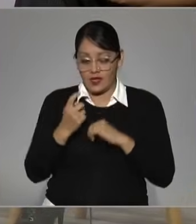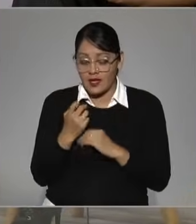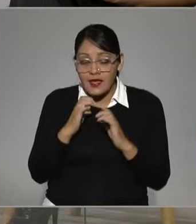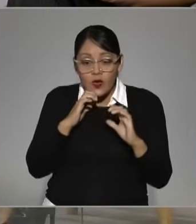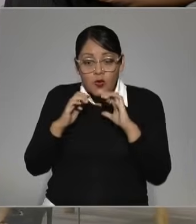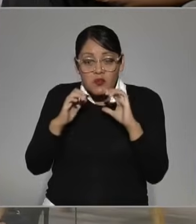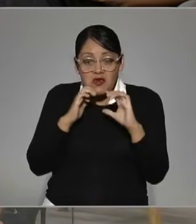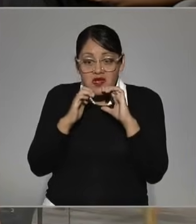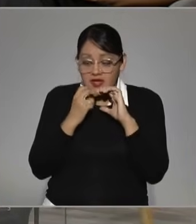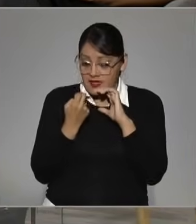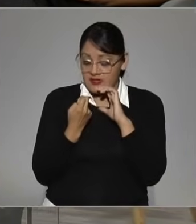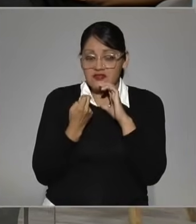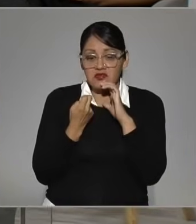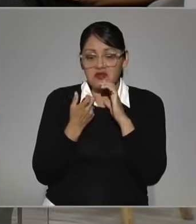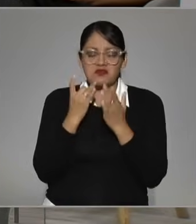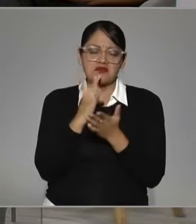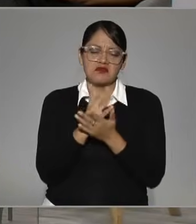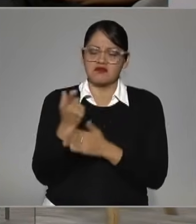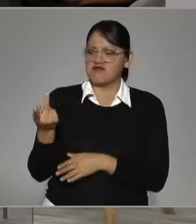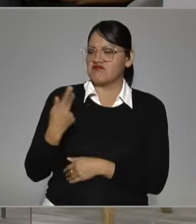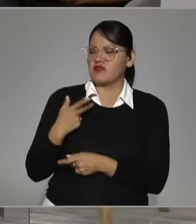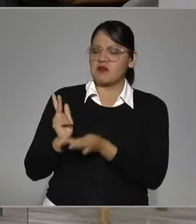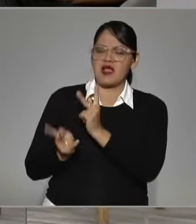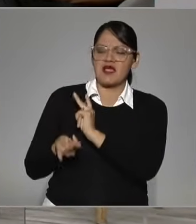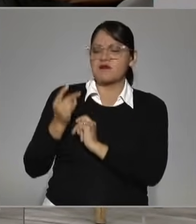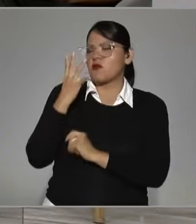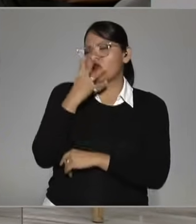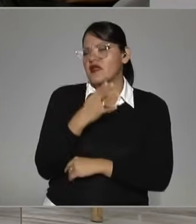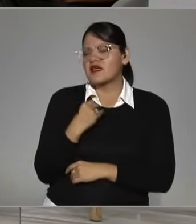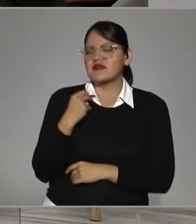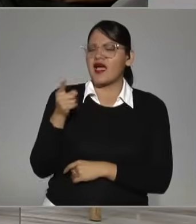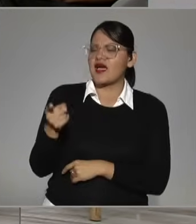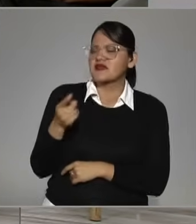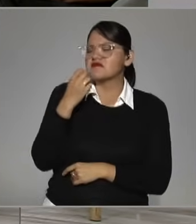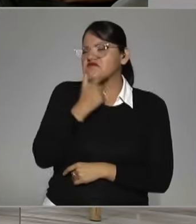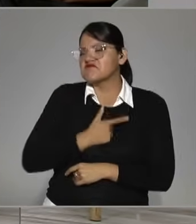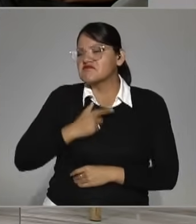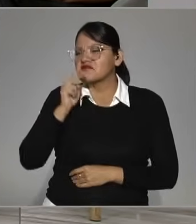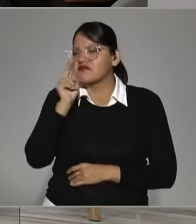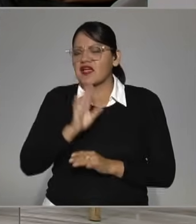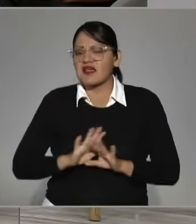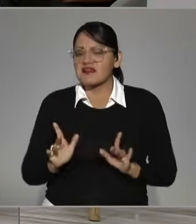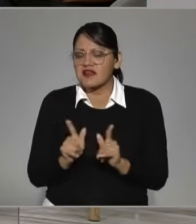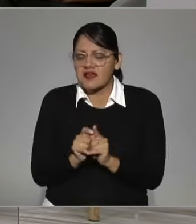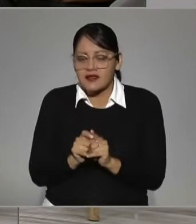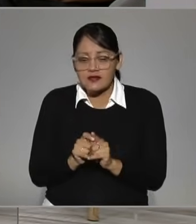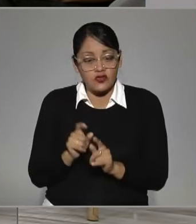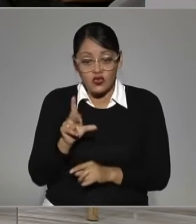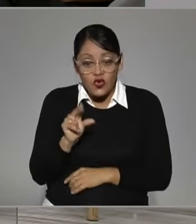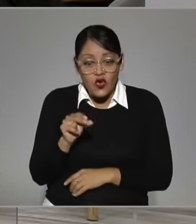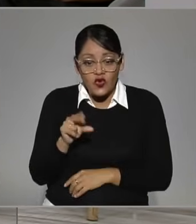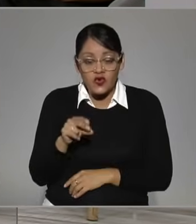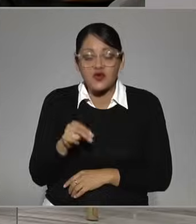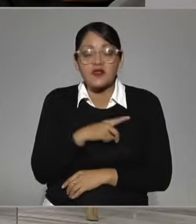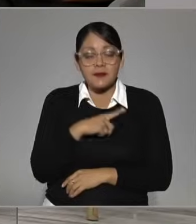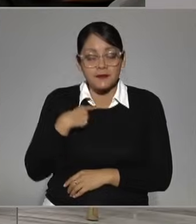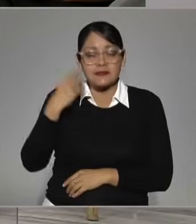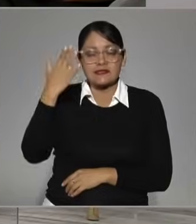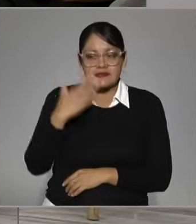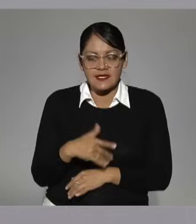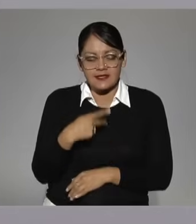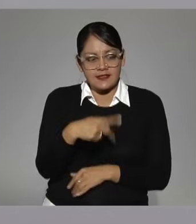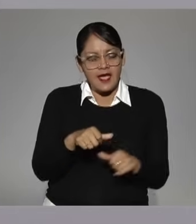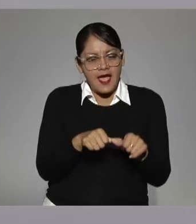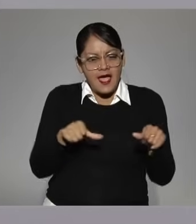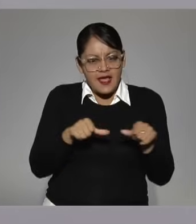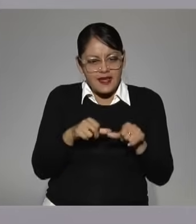comunicación no es nada más que nos platiquemos lo bonito, ay, qué chulo estás, oye, qué gusto verte hoy. No es, ¿sabes qué? Mira, está esta área de oportunidad